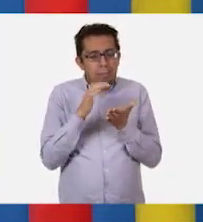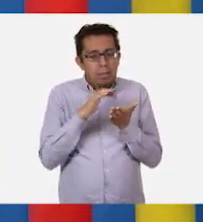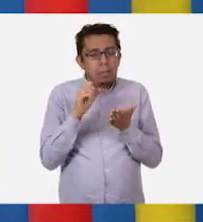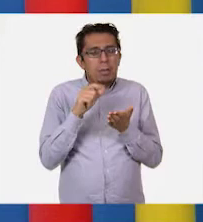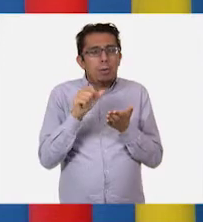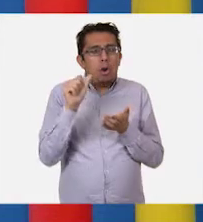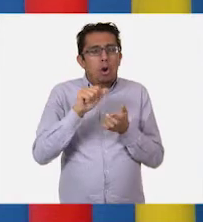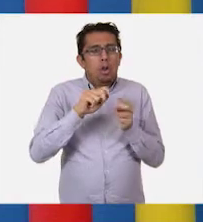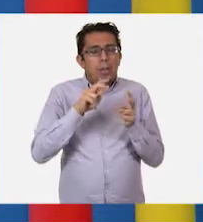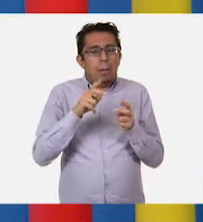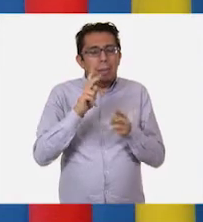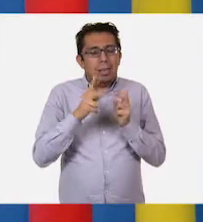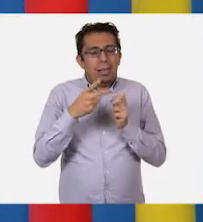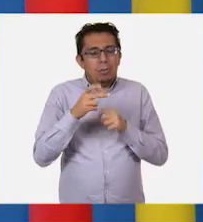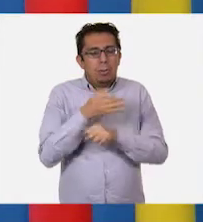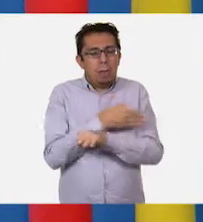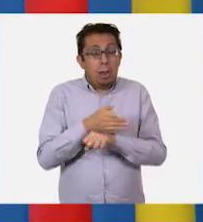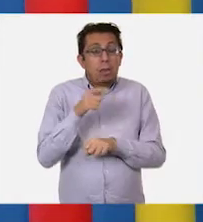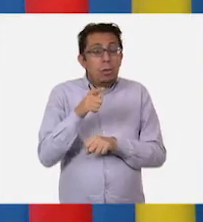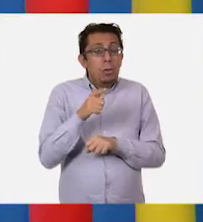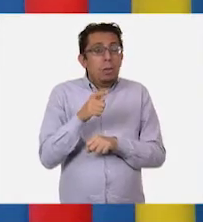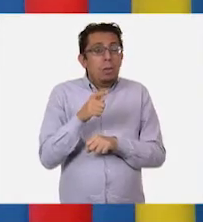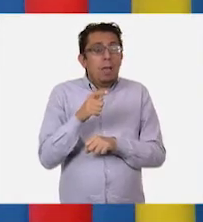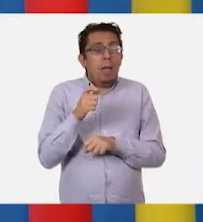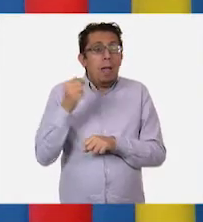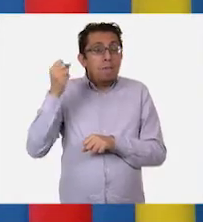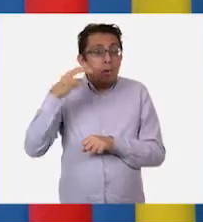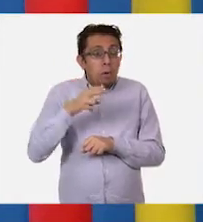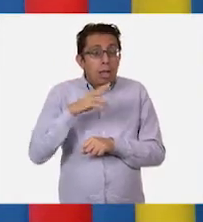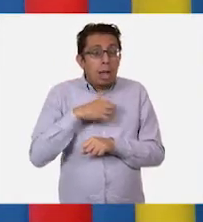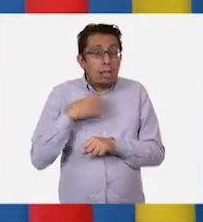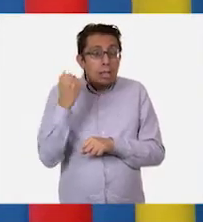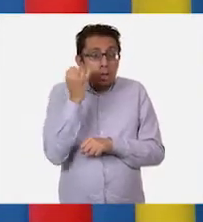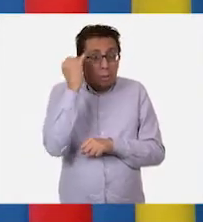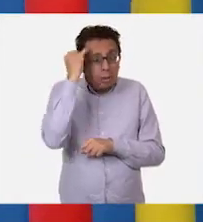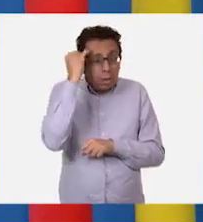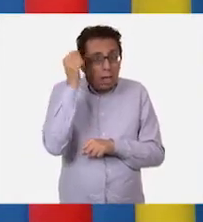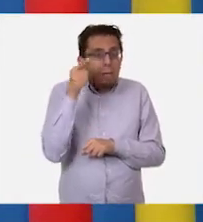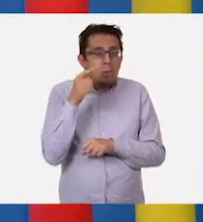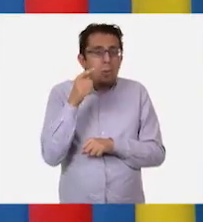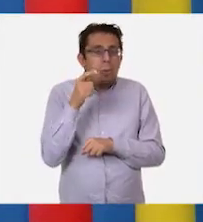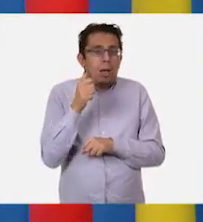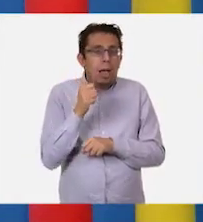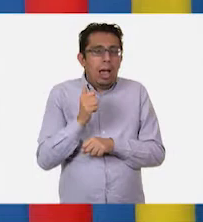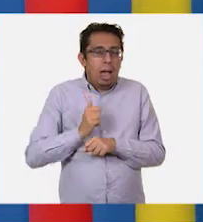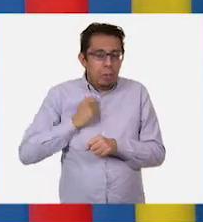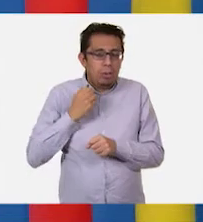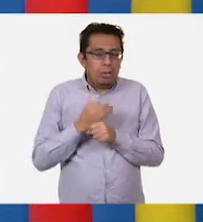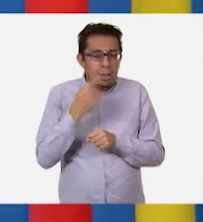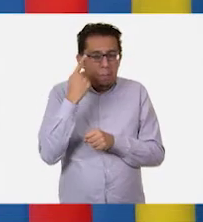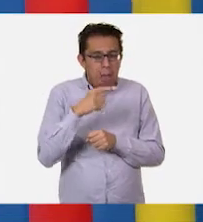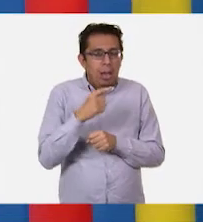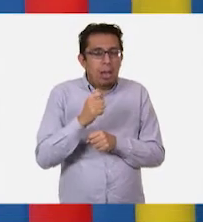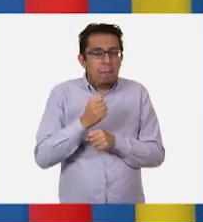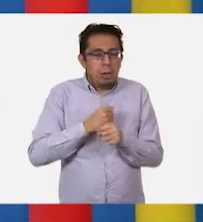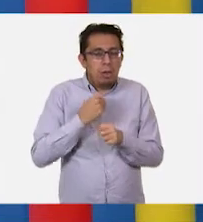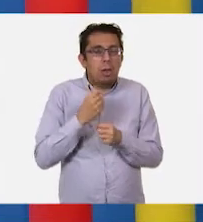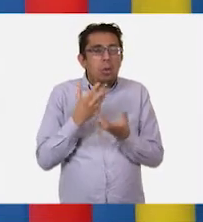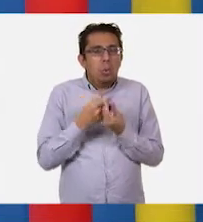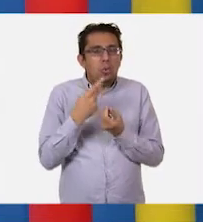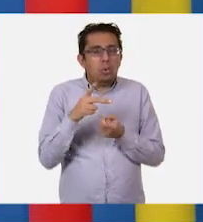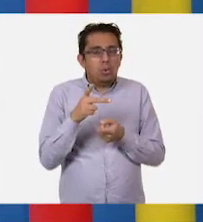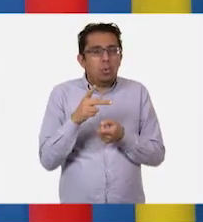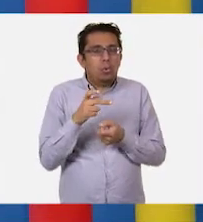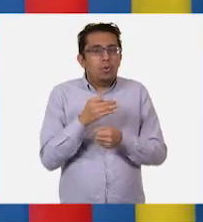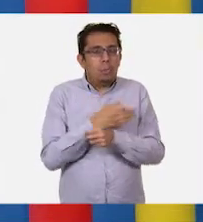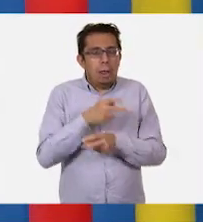hoy con tu familia. Si tienes la fortuna de hablar una lengua indígena, aprovecha este momento para practicarla y platica con tu familia en tu lengua